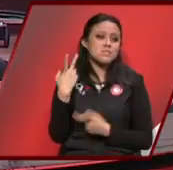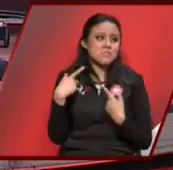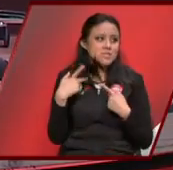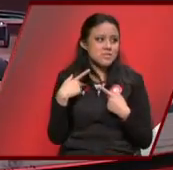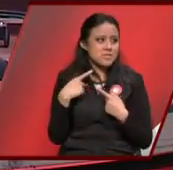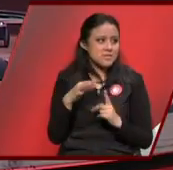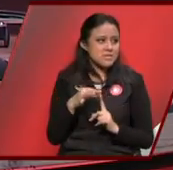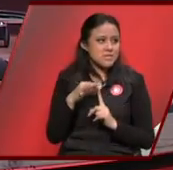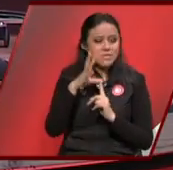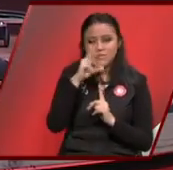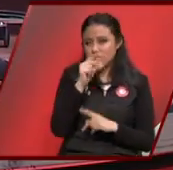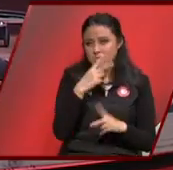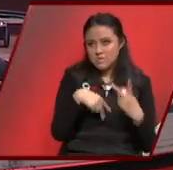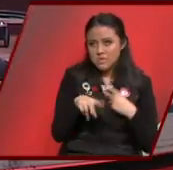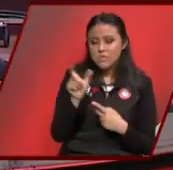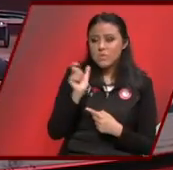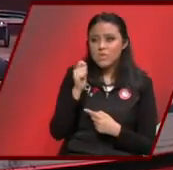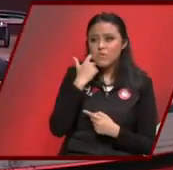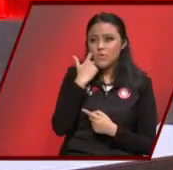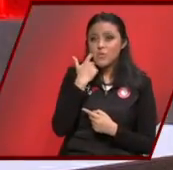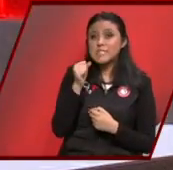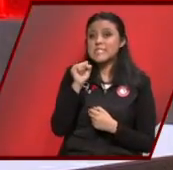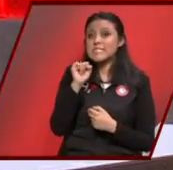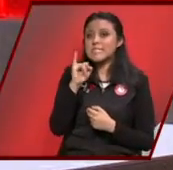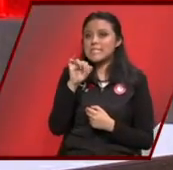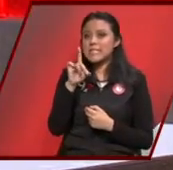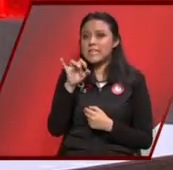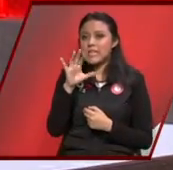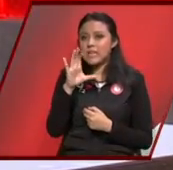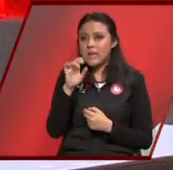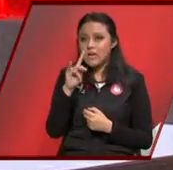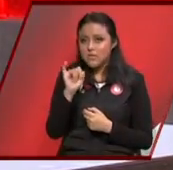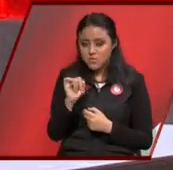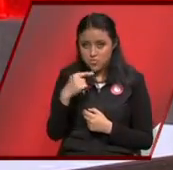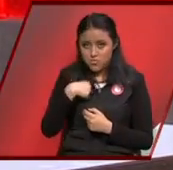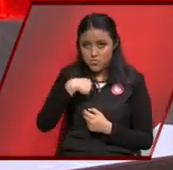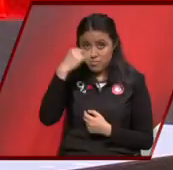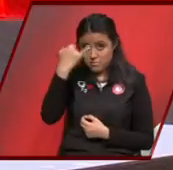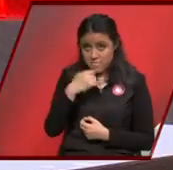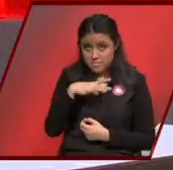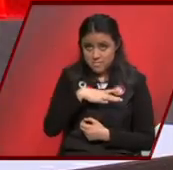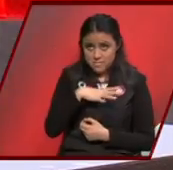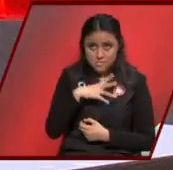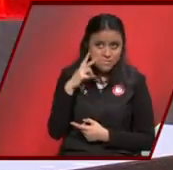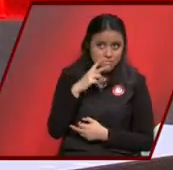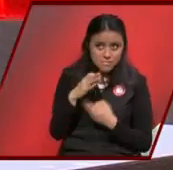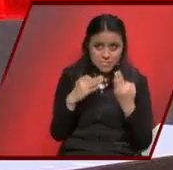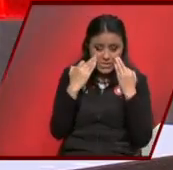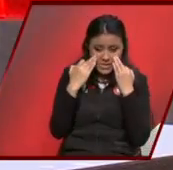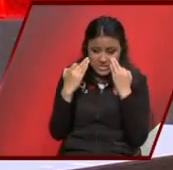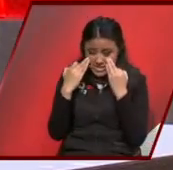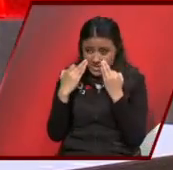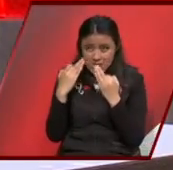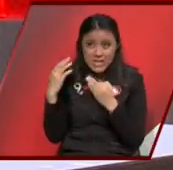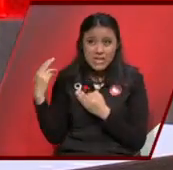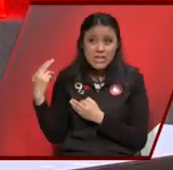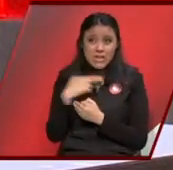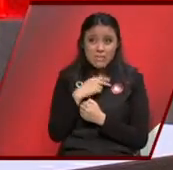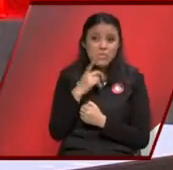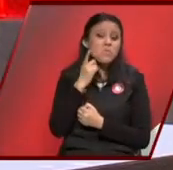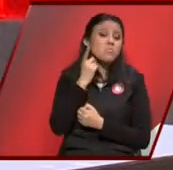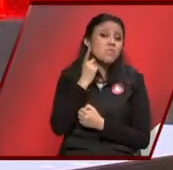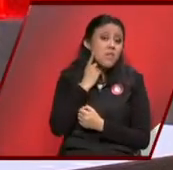gatos que Jorge, le dicen a todo mundo que no te puede recibir. Cuando yo estaba en el sindicato, era dirigente sindical y ahí están los testimonios. Volaba